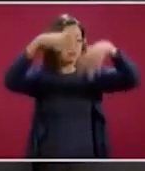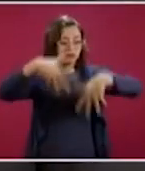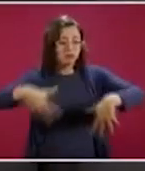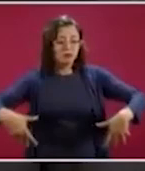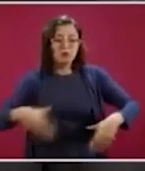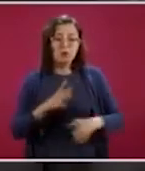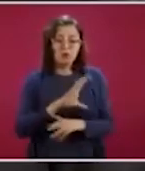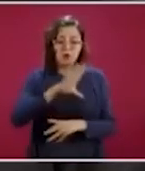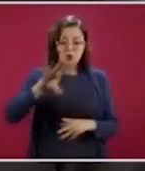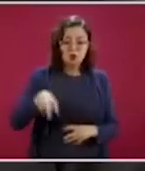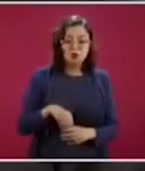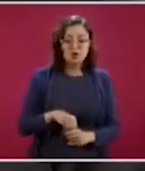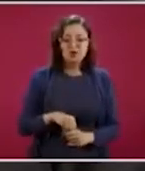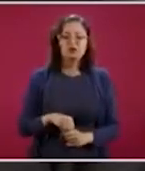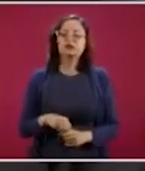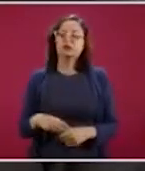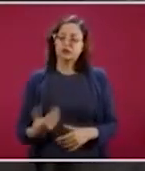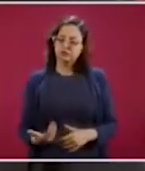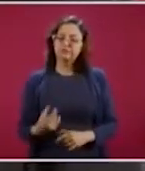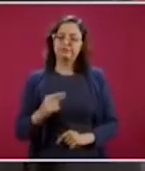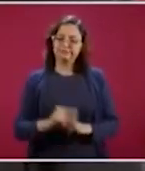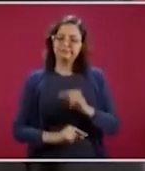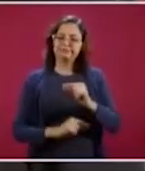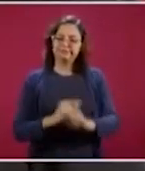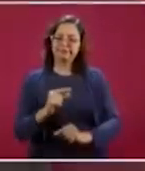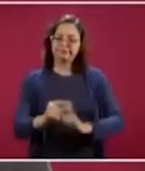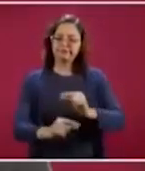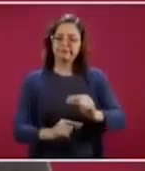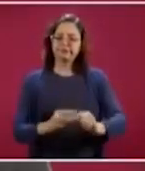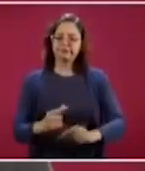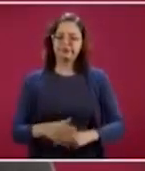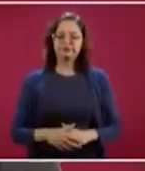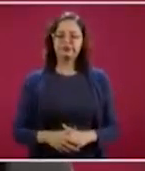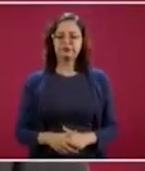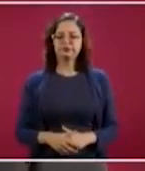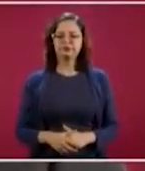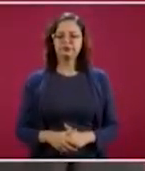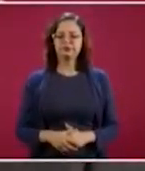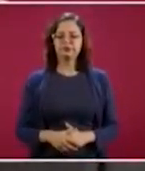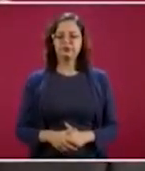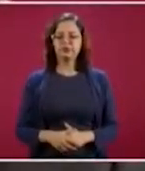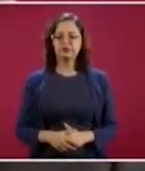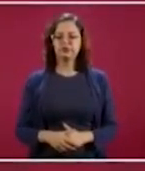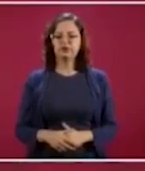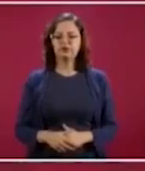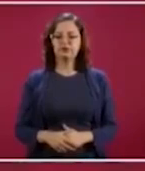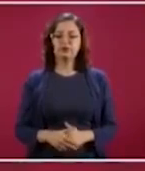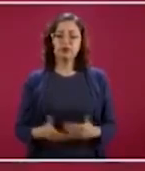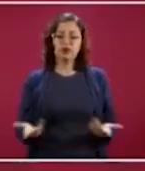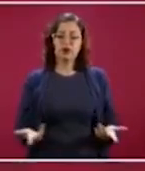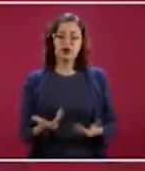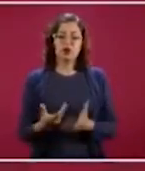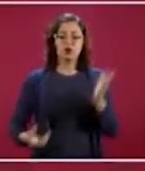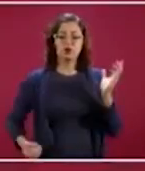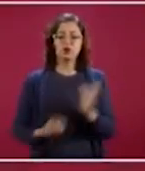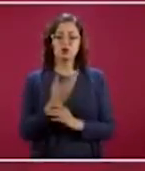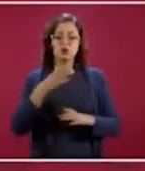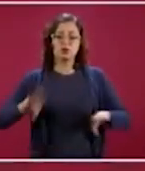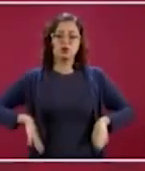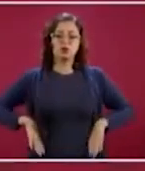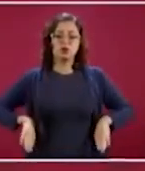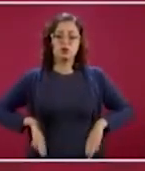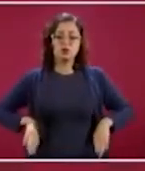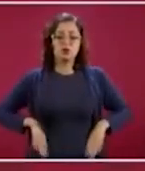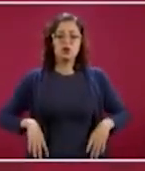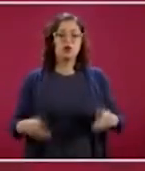que baje este comportamiento esta forma